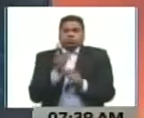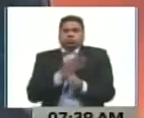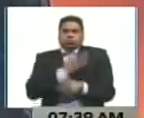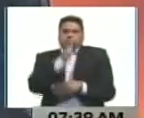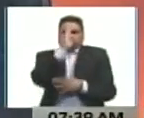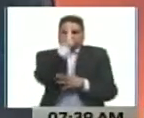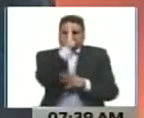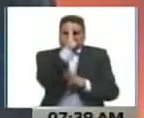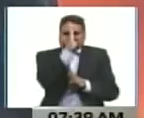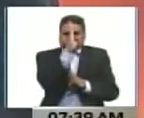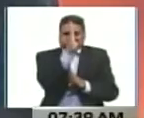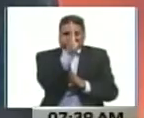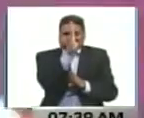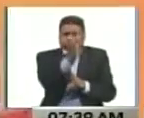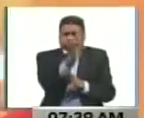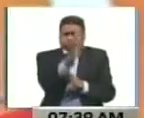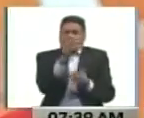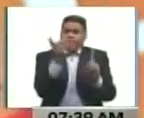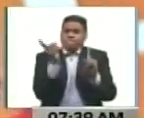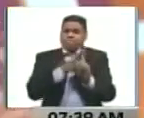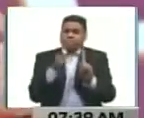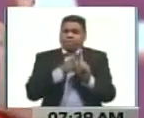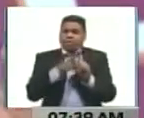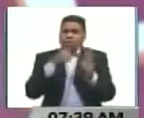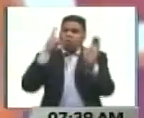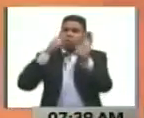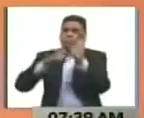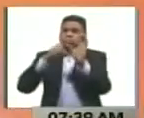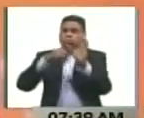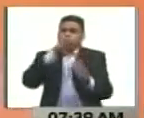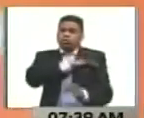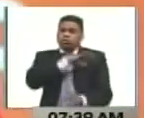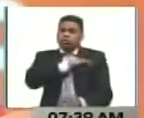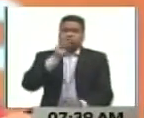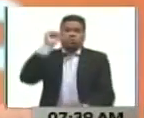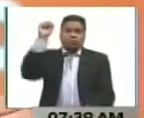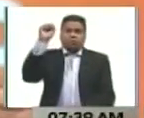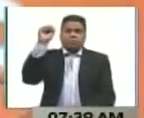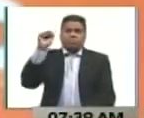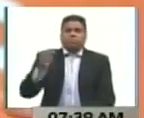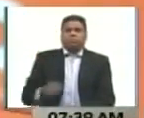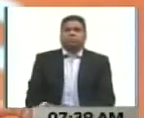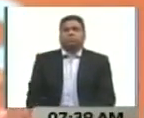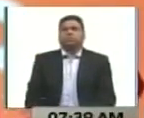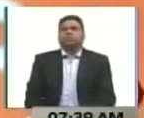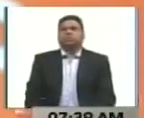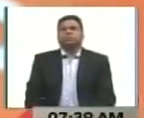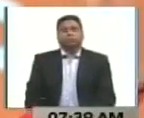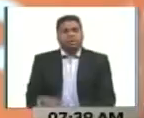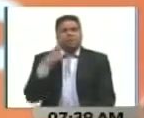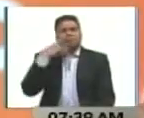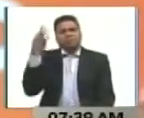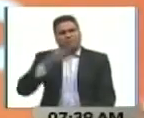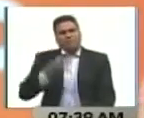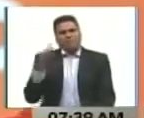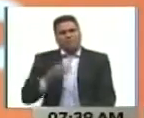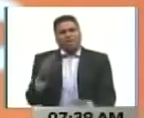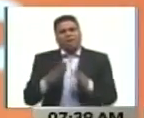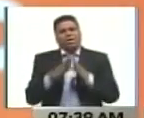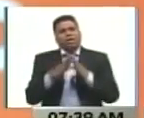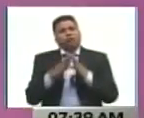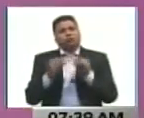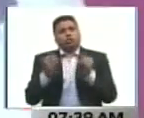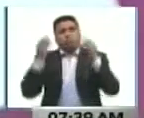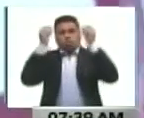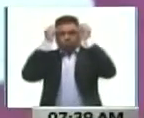el eje, que es el socialismo. Ahora, ministro, conocemos que, y ya lo ha dicho, va a ser una realidad que los intelectuales del mundo entero